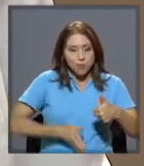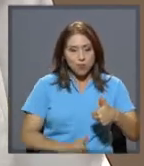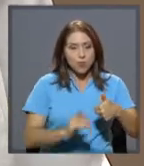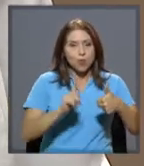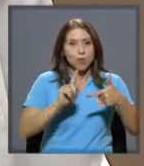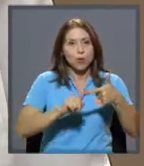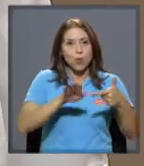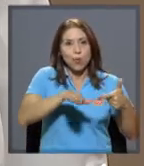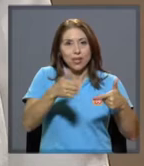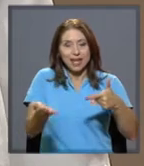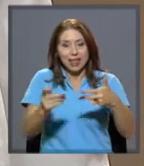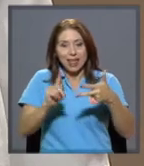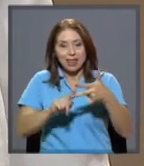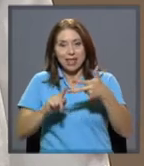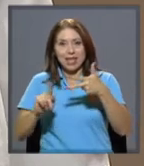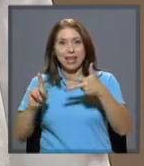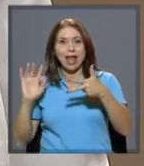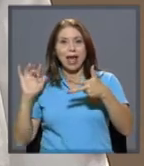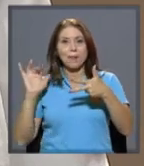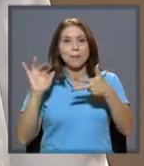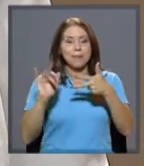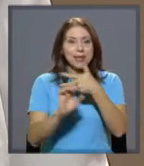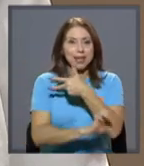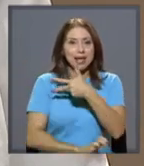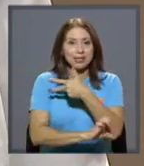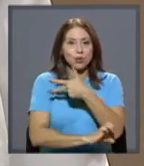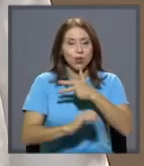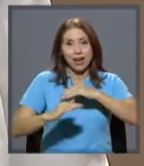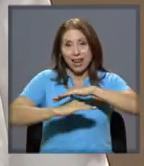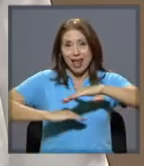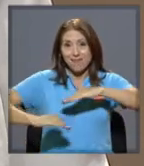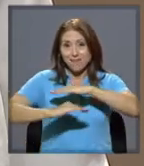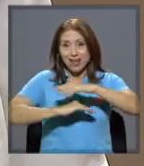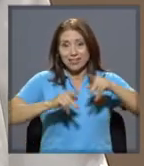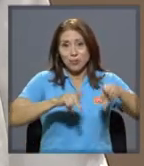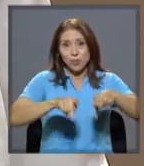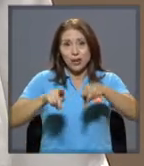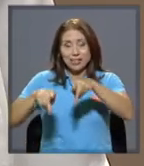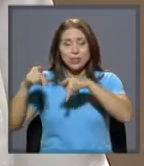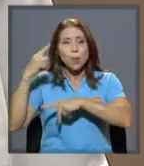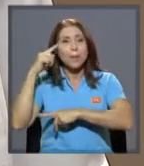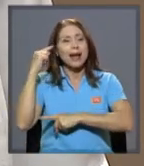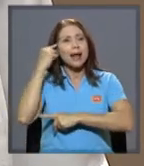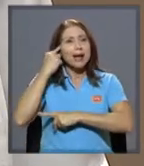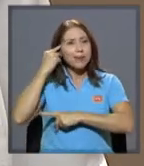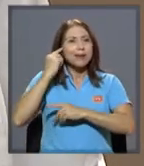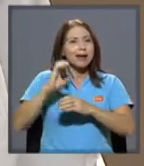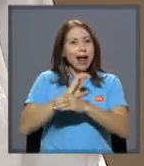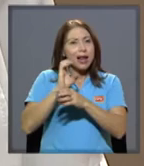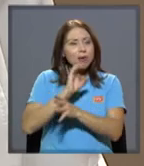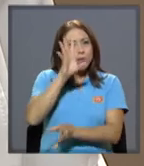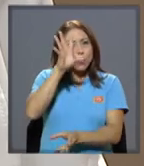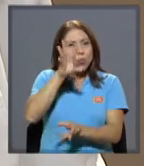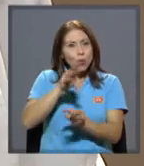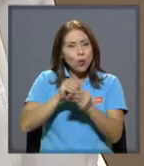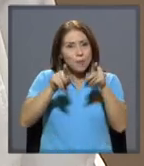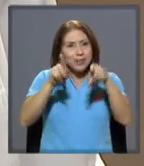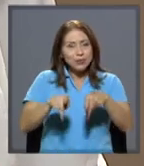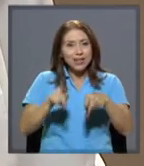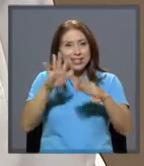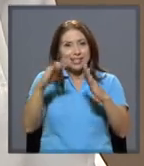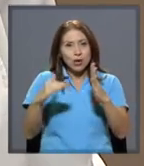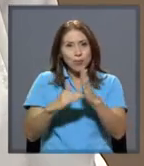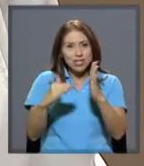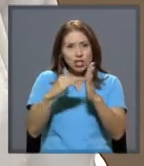la migración. Entonces, la base poblacional para hacer este cálculo de del habitante, 5 millones, sí toma en cuenta